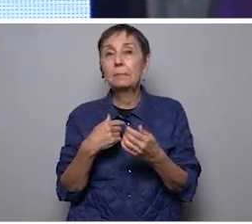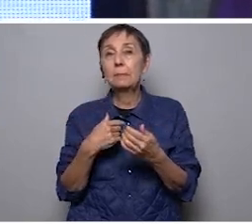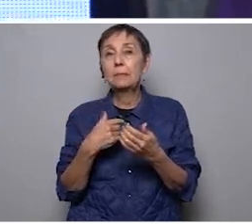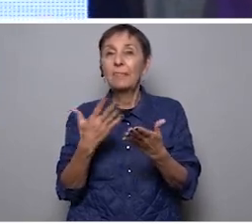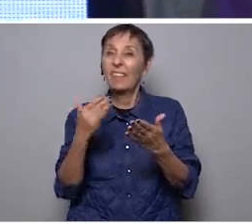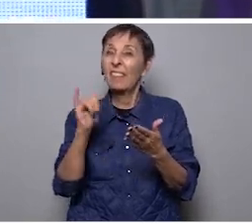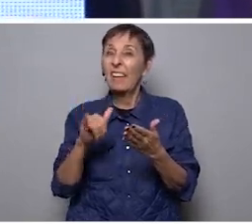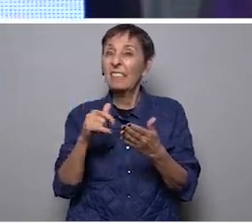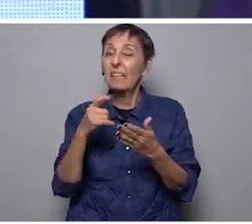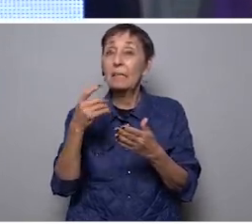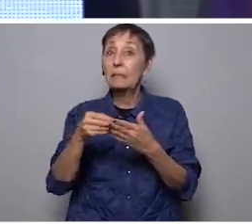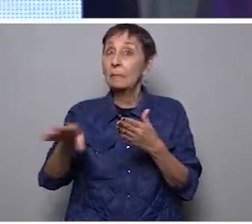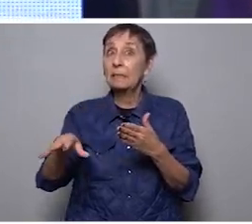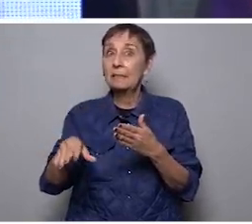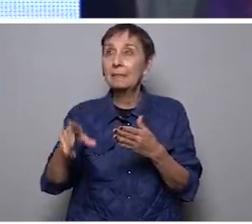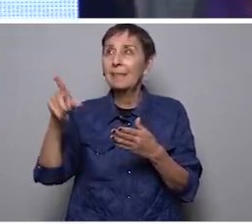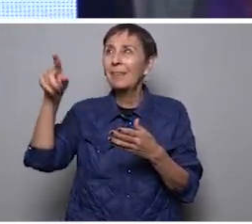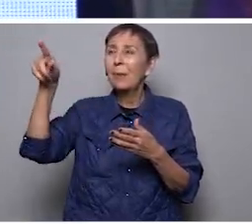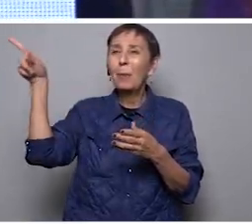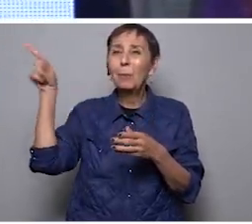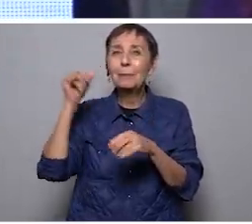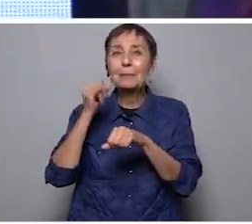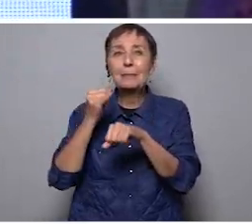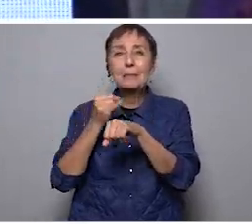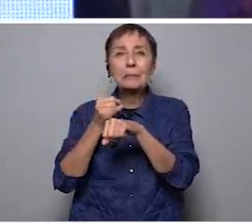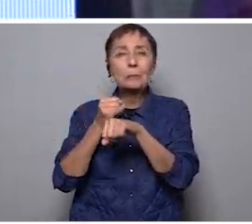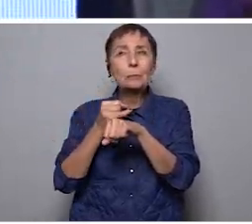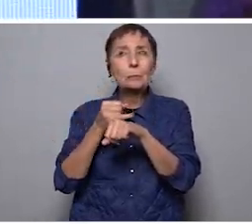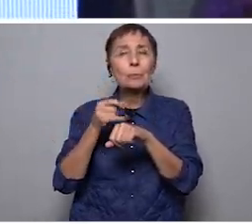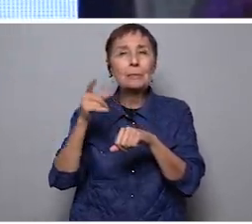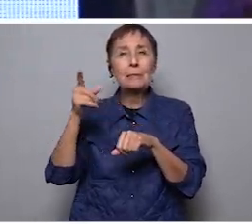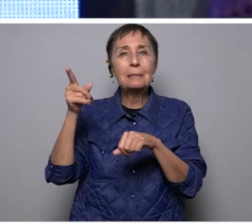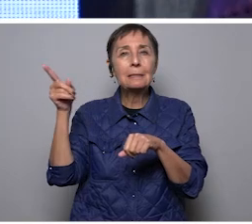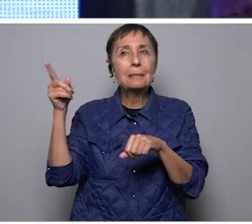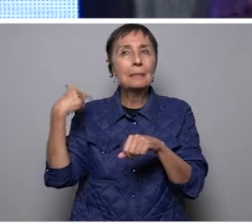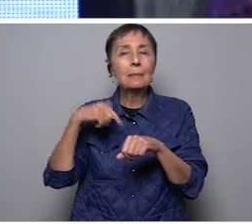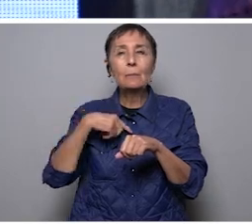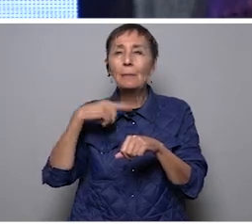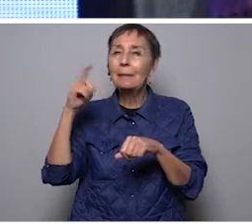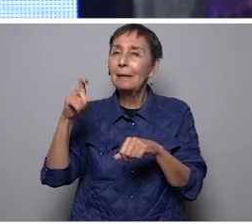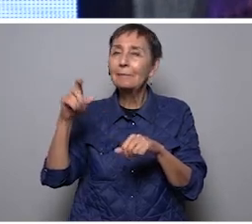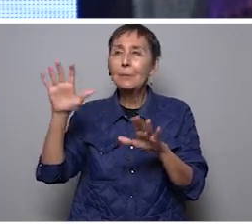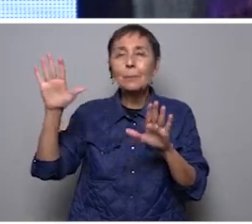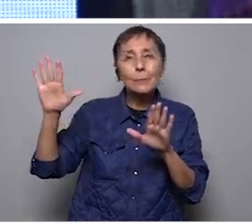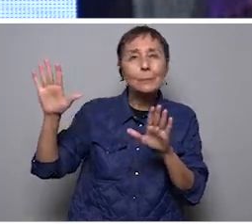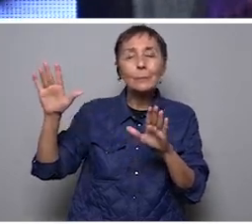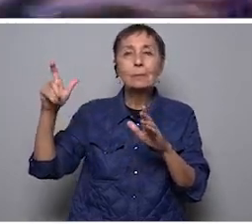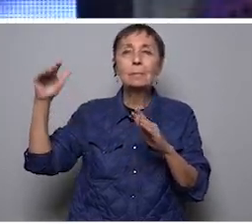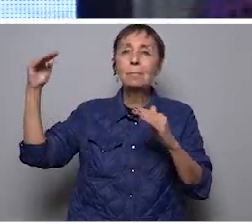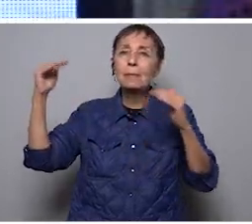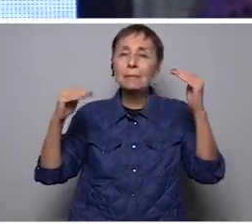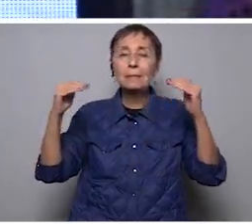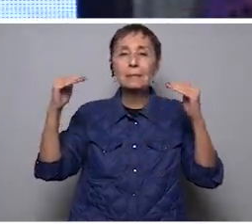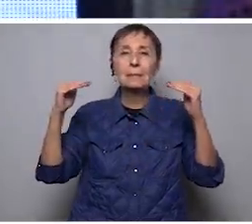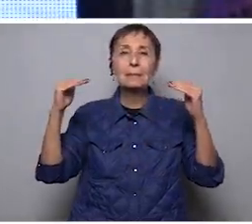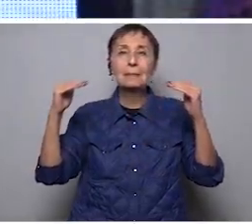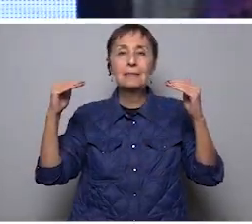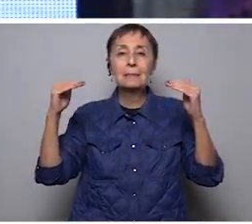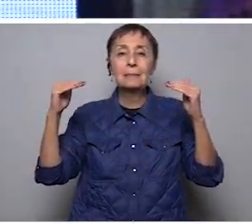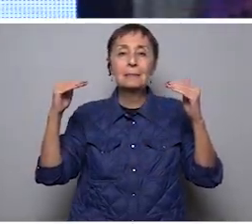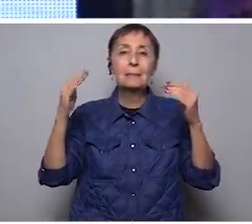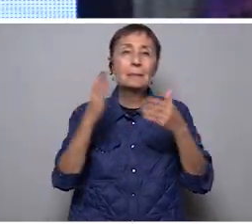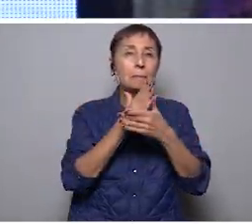la instituciones tenemos que hacer un balance entre lo que es eh digamos la